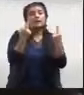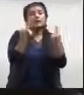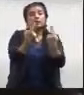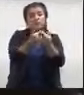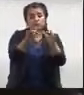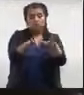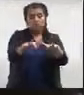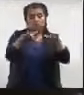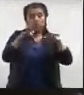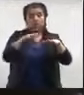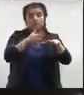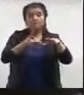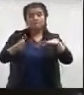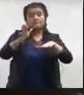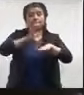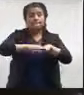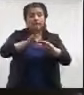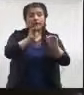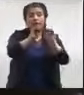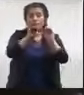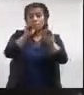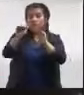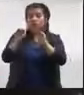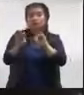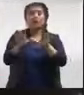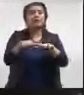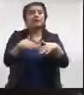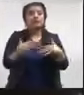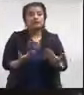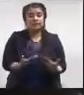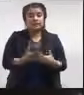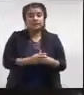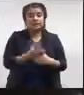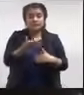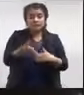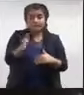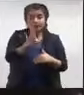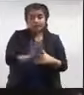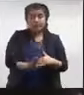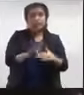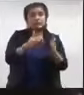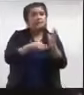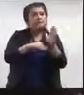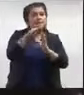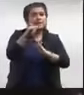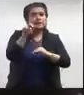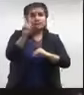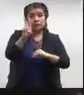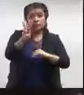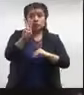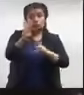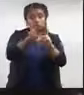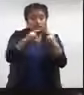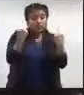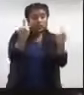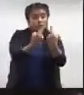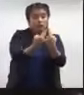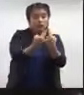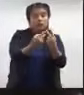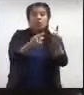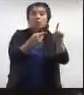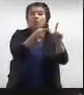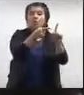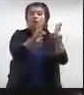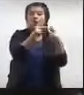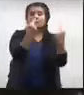que se puede convocar solamente después de que por más de dos sesiones una